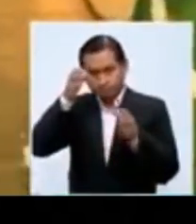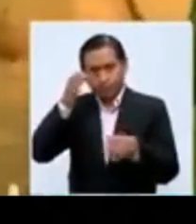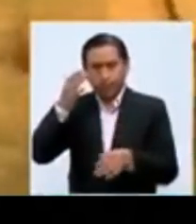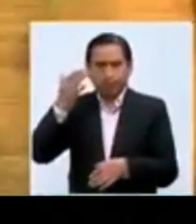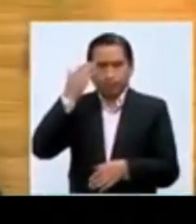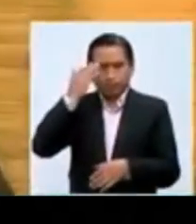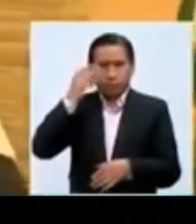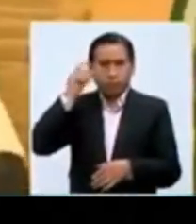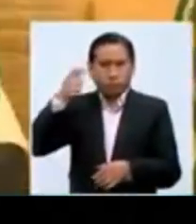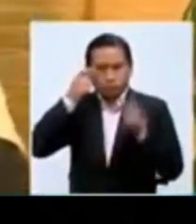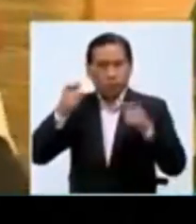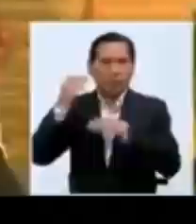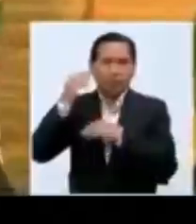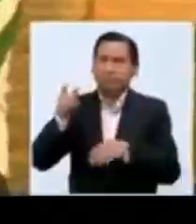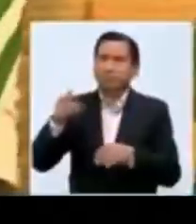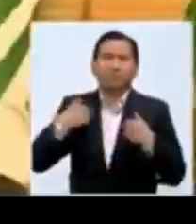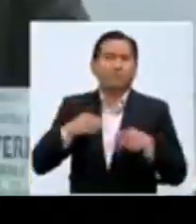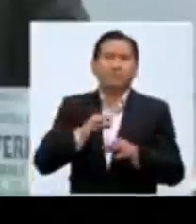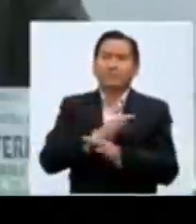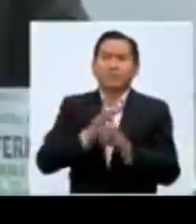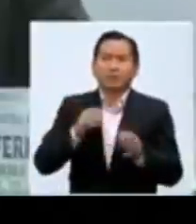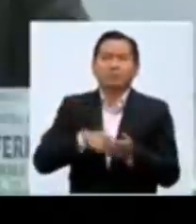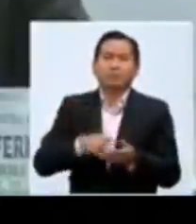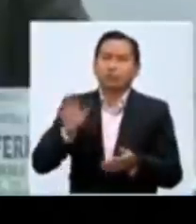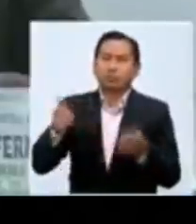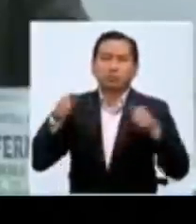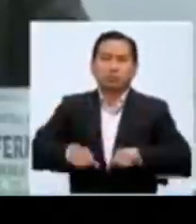para poder gobernar Santa Cruz, eso es su fracaso.